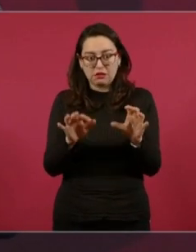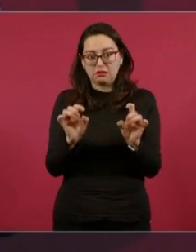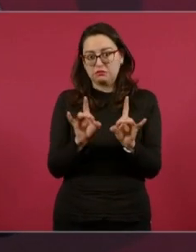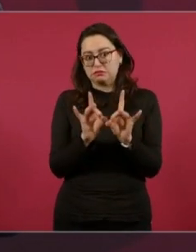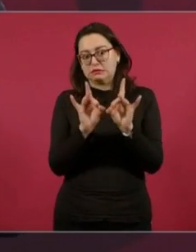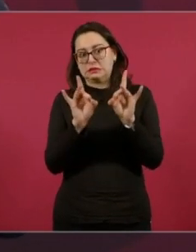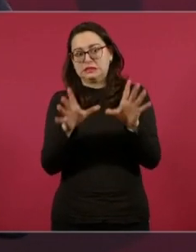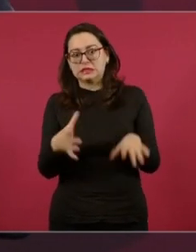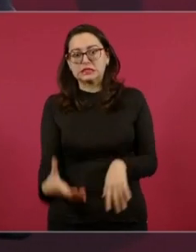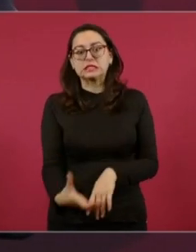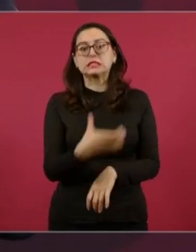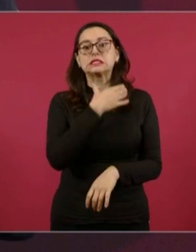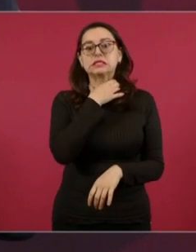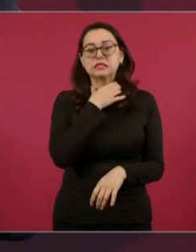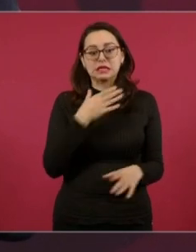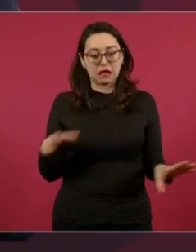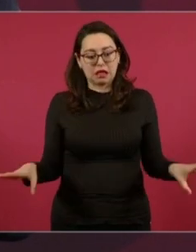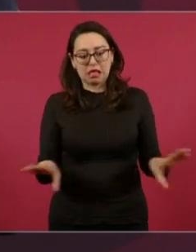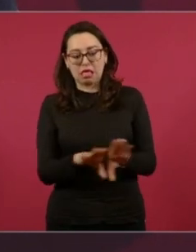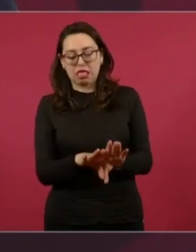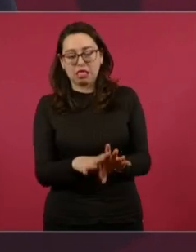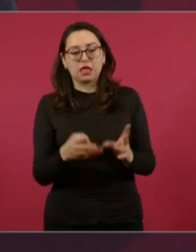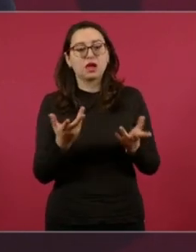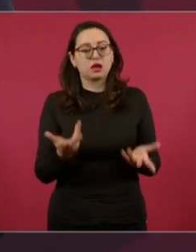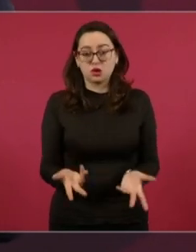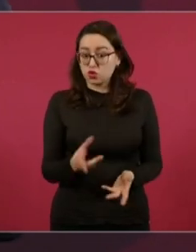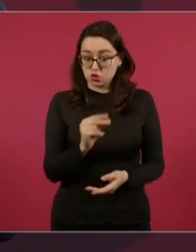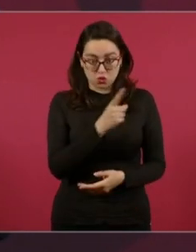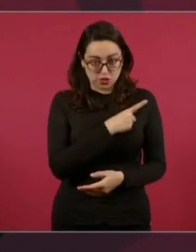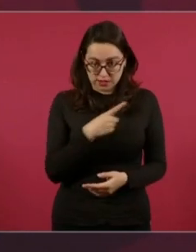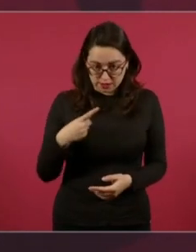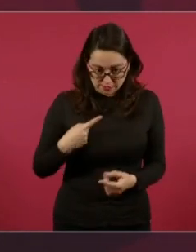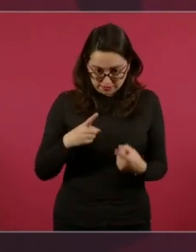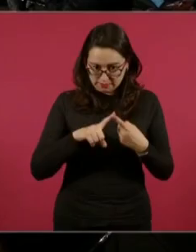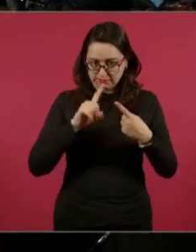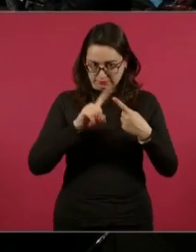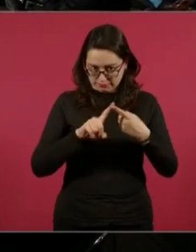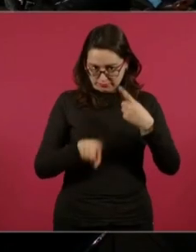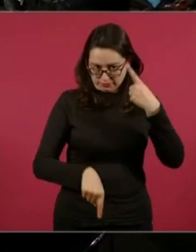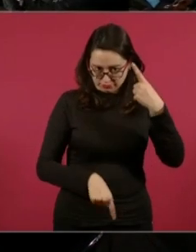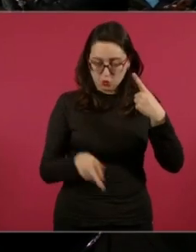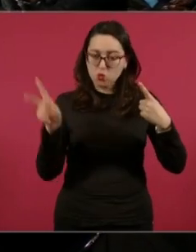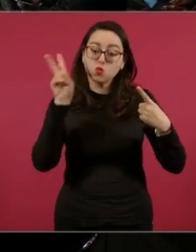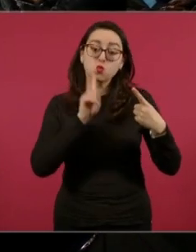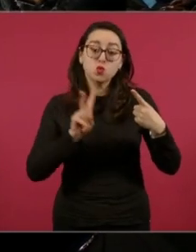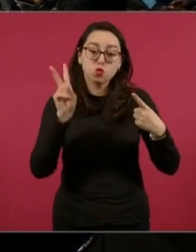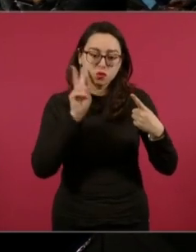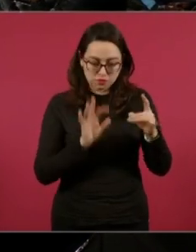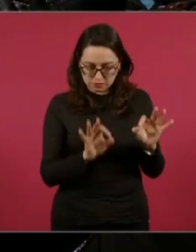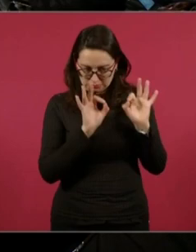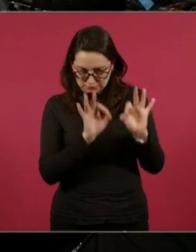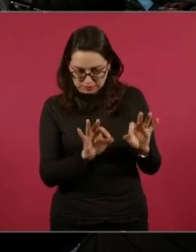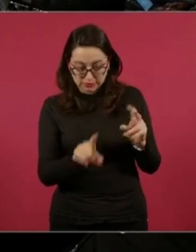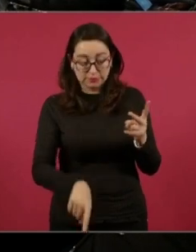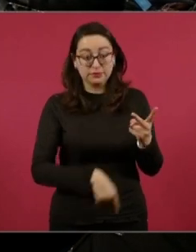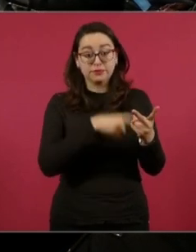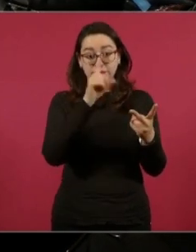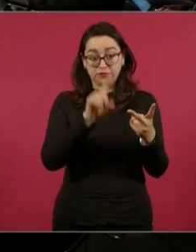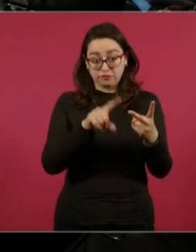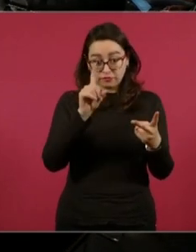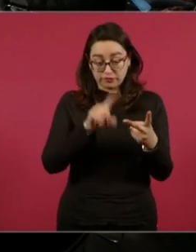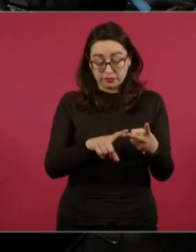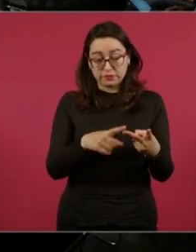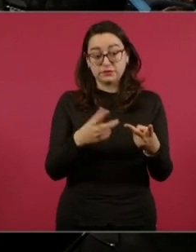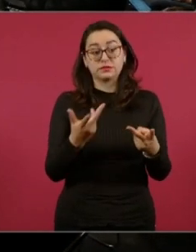transporte de valores y tiene que funcionar el sistema